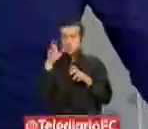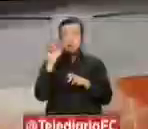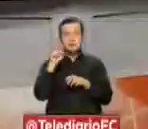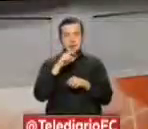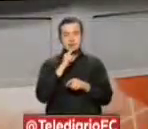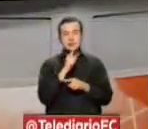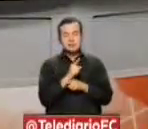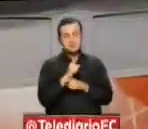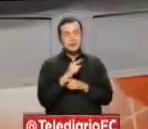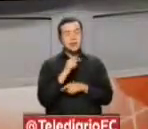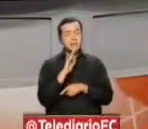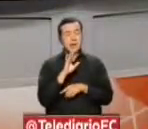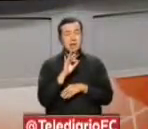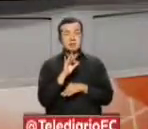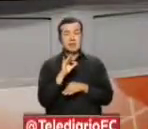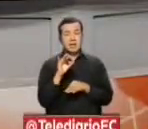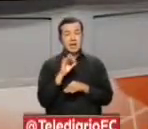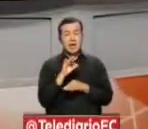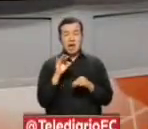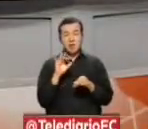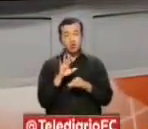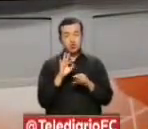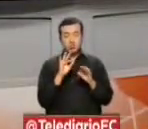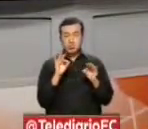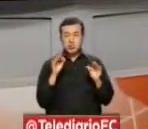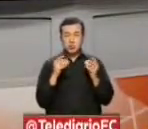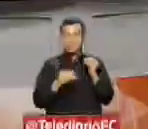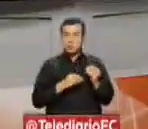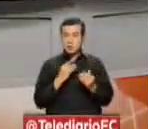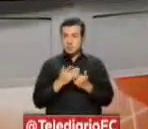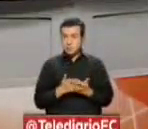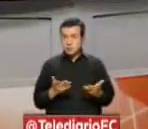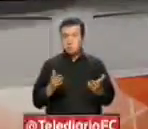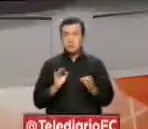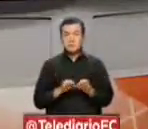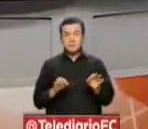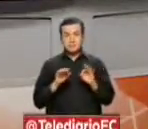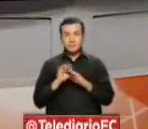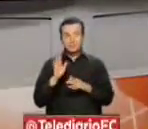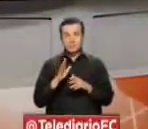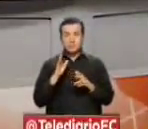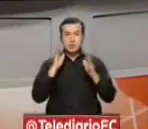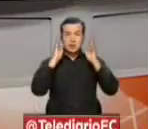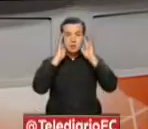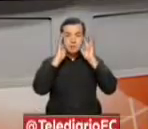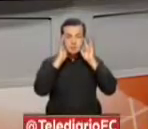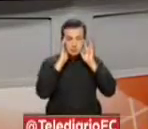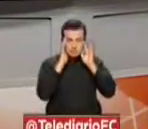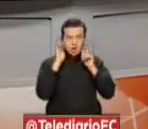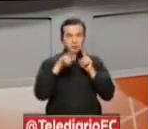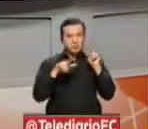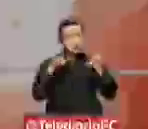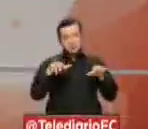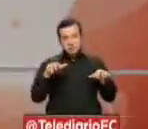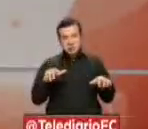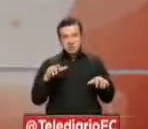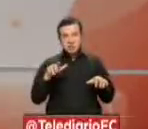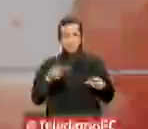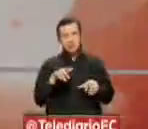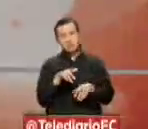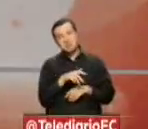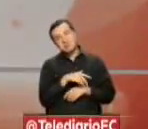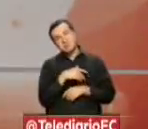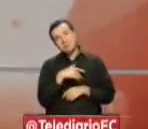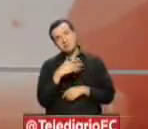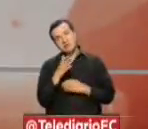la parte, una de las partes más sensibles que tienen ellos. ¿Cómo manejarlo? Lo más importante es sostenerle la cabecita, ¿no? Hay perritos que de pronto se te echen en tu